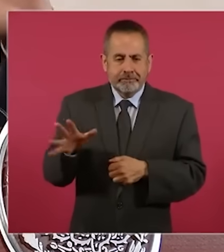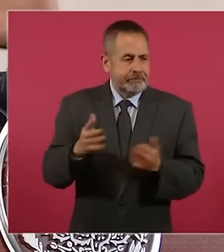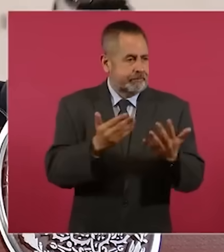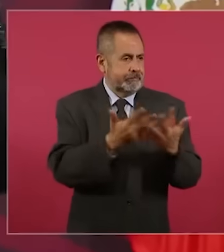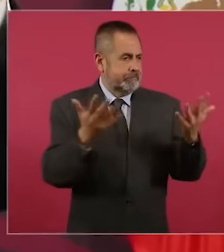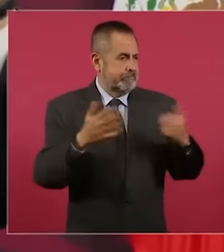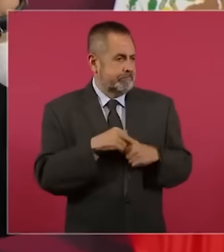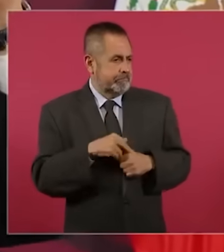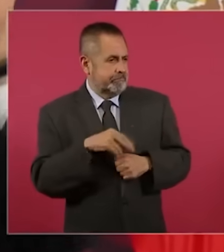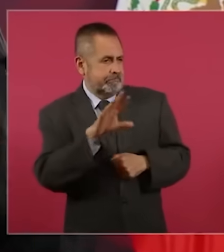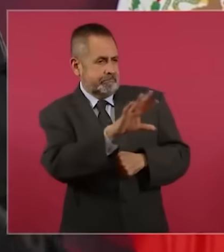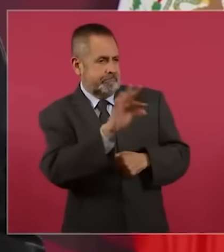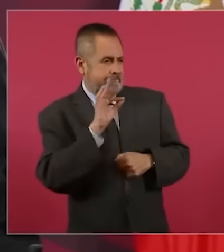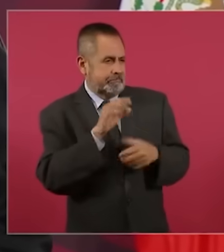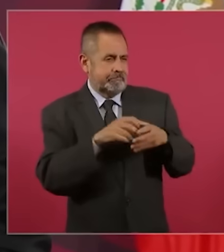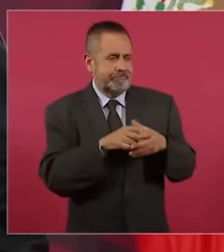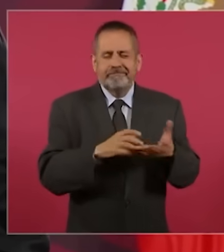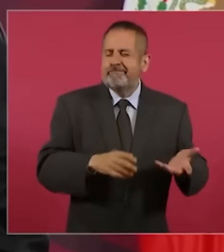y no